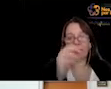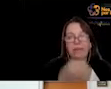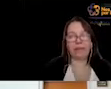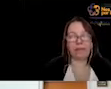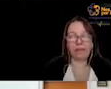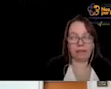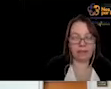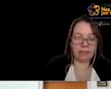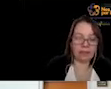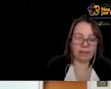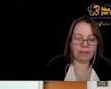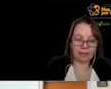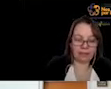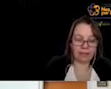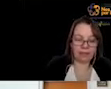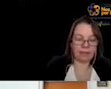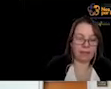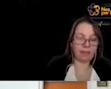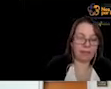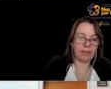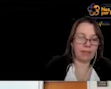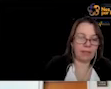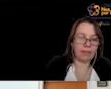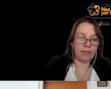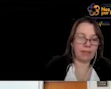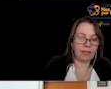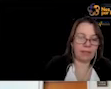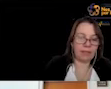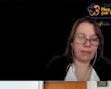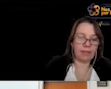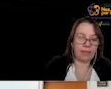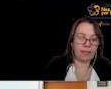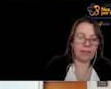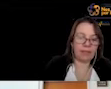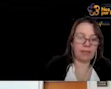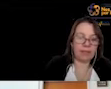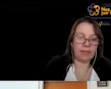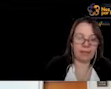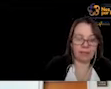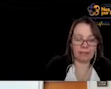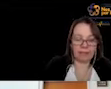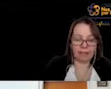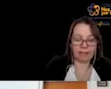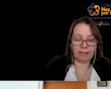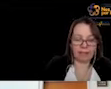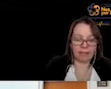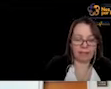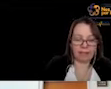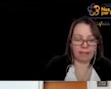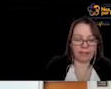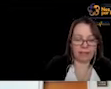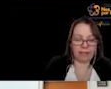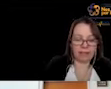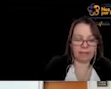con transformaciones metabólicas que se dan cuando la mamá está embarazada, ese niño nacido con un bajo peso, un